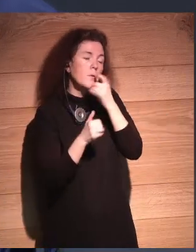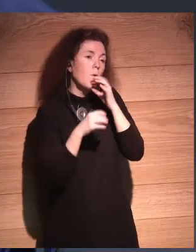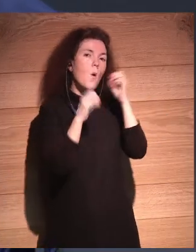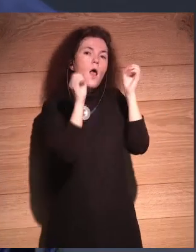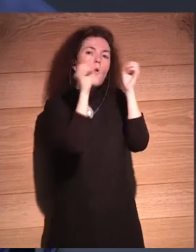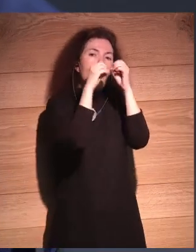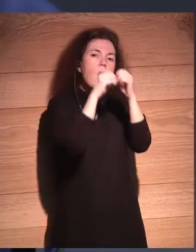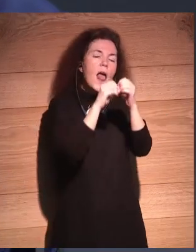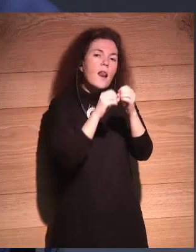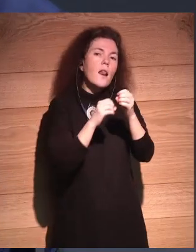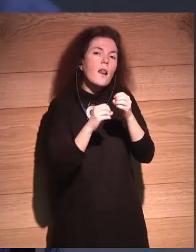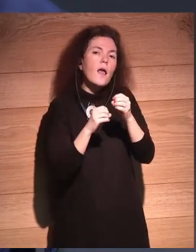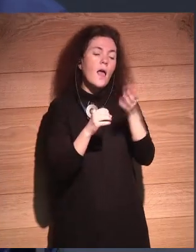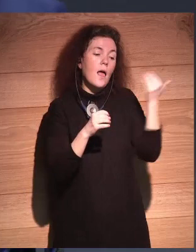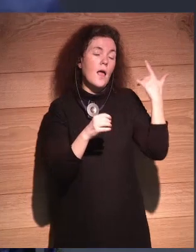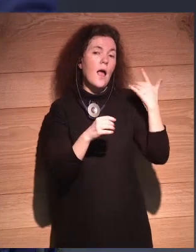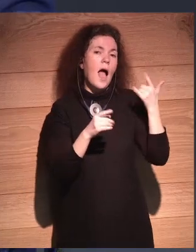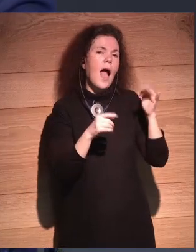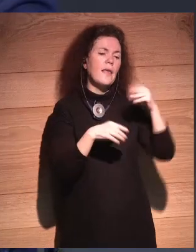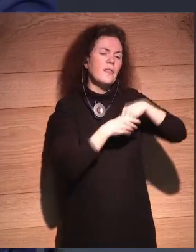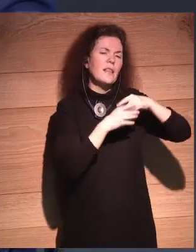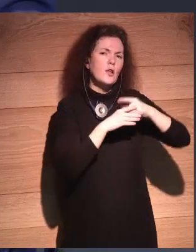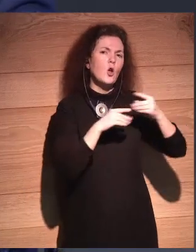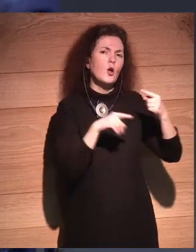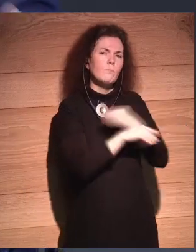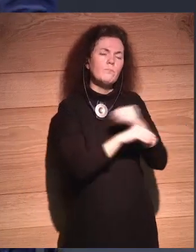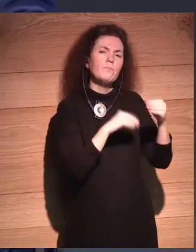Google tuvo una gran controversia interna